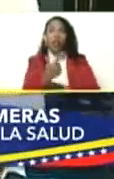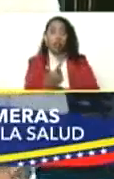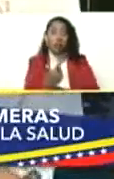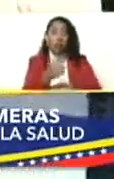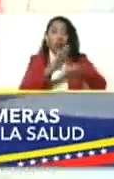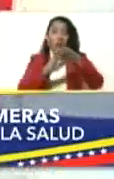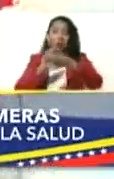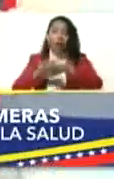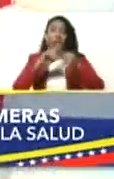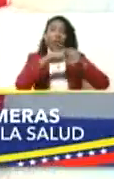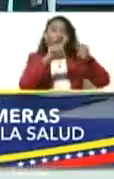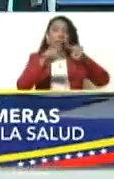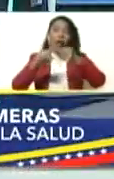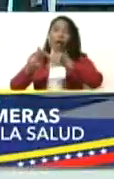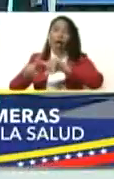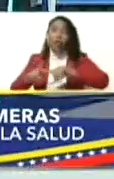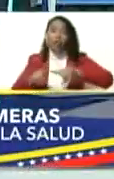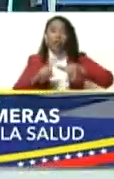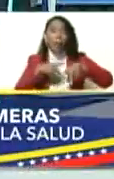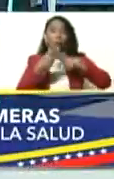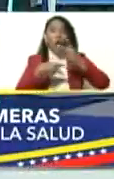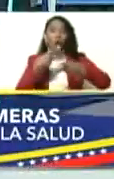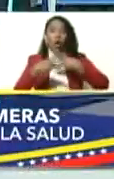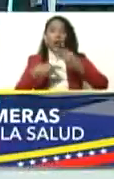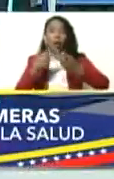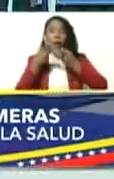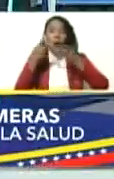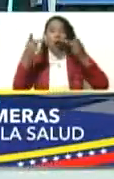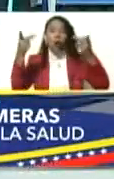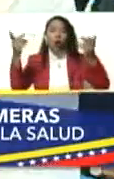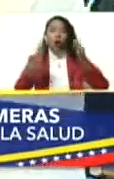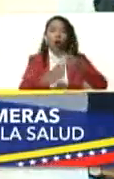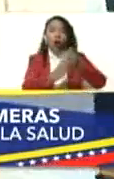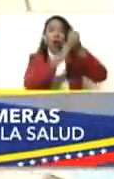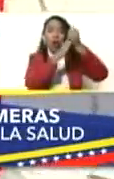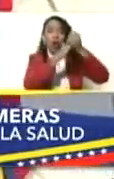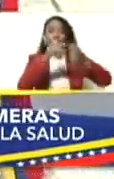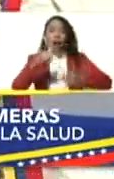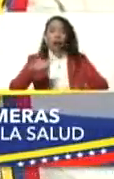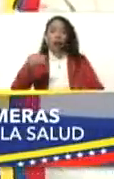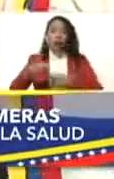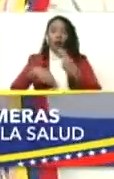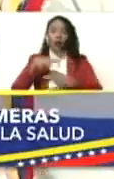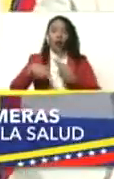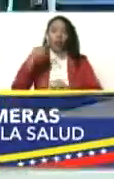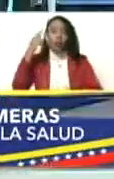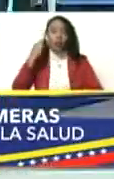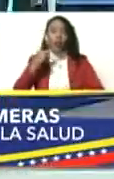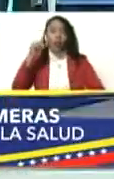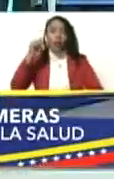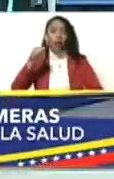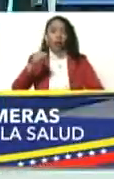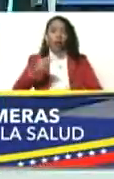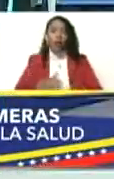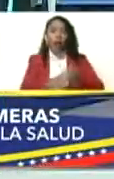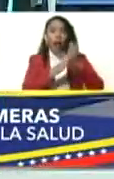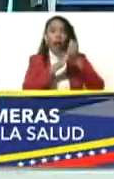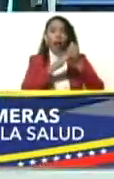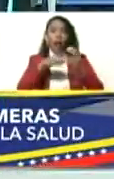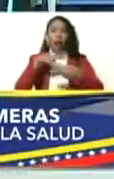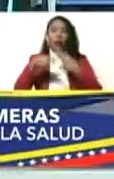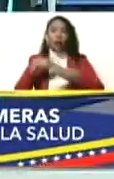las distintas y las diferentes políticas públicas lideradas en la Revolución Bolivariana desde el líder de la